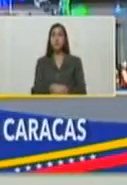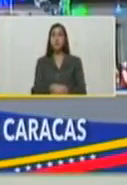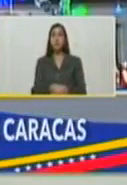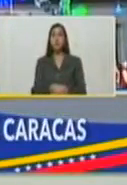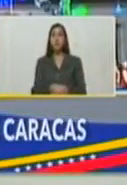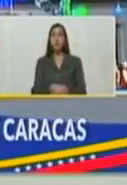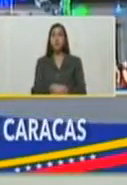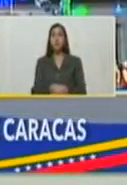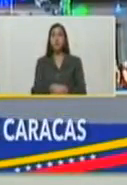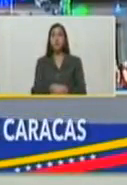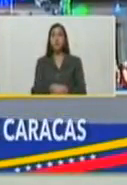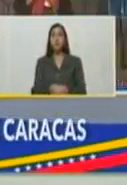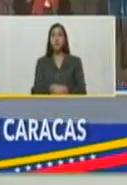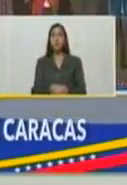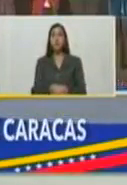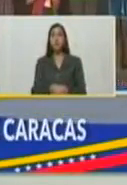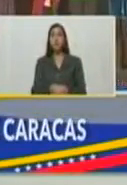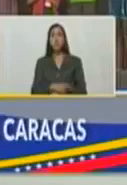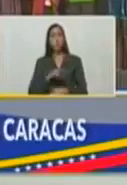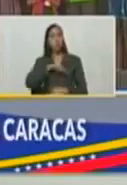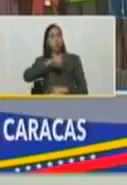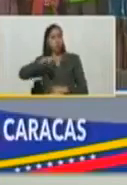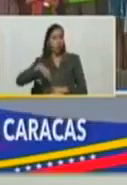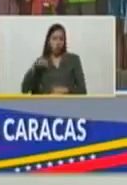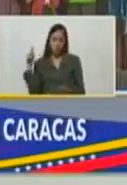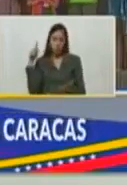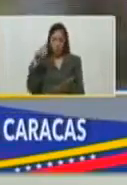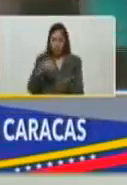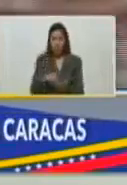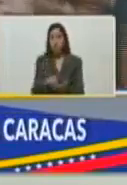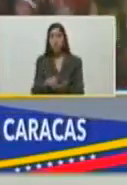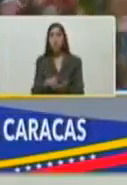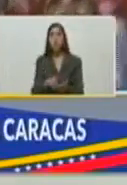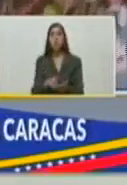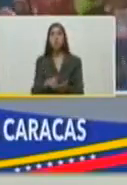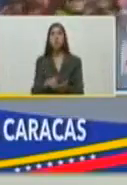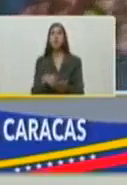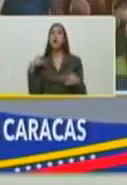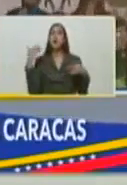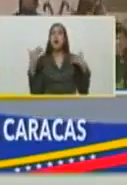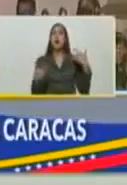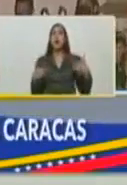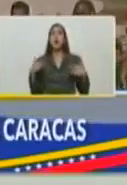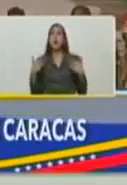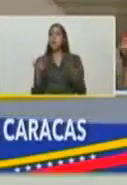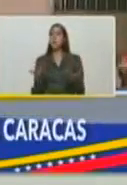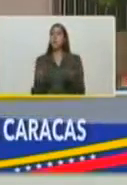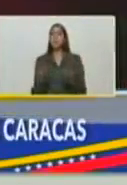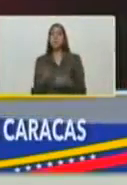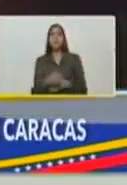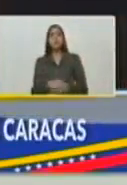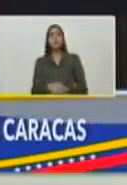Sí, mi presidente, aquí estamos nosotros, alegres,